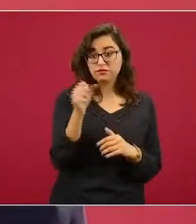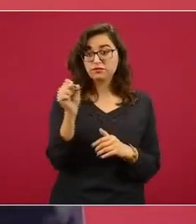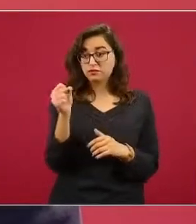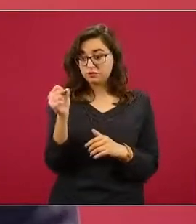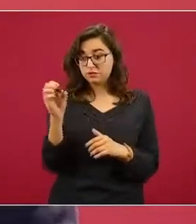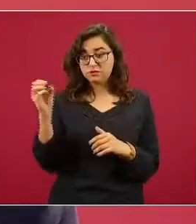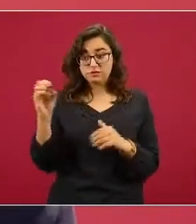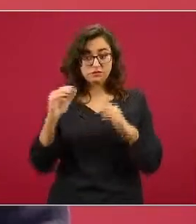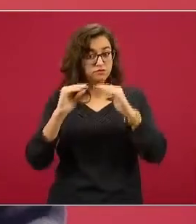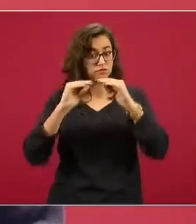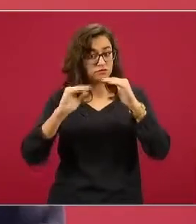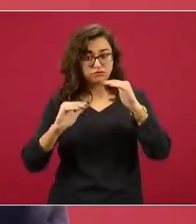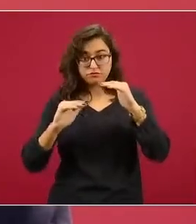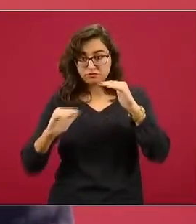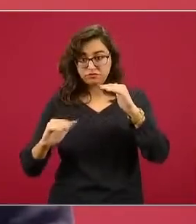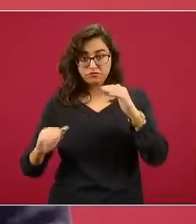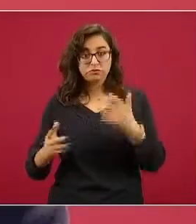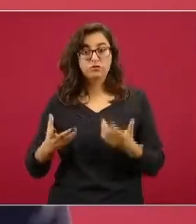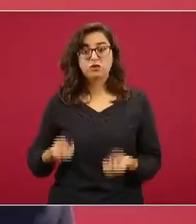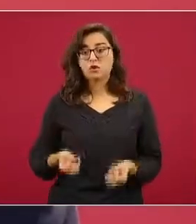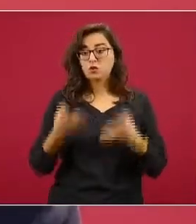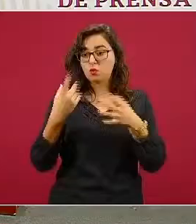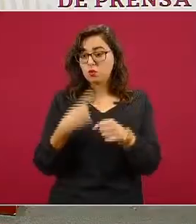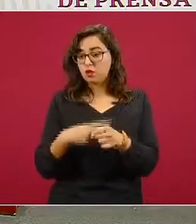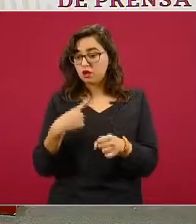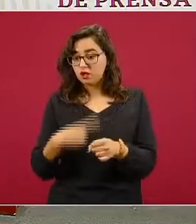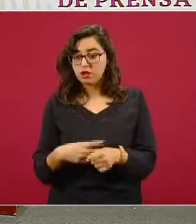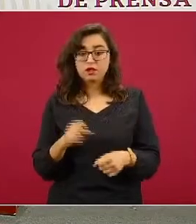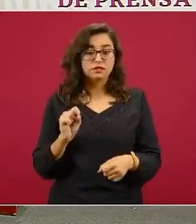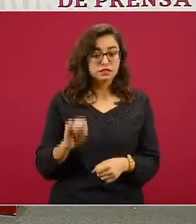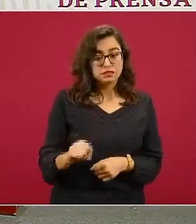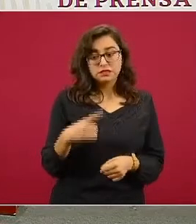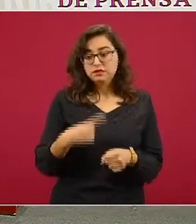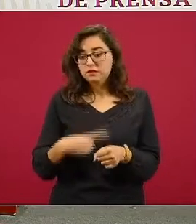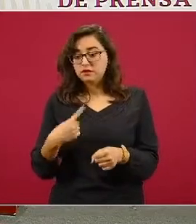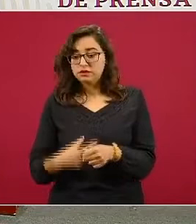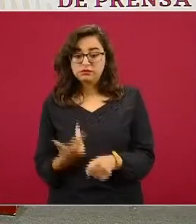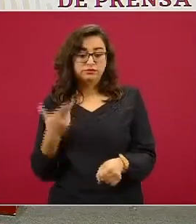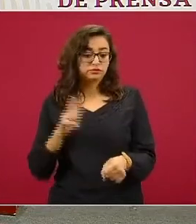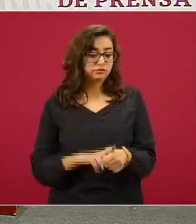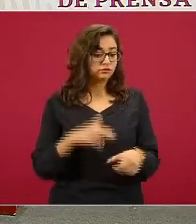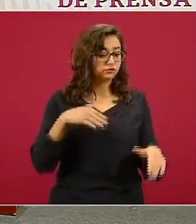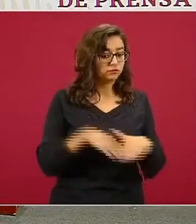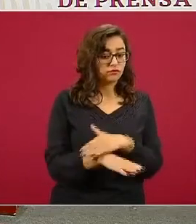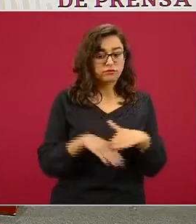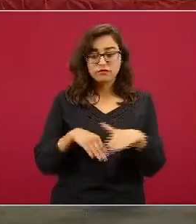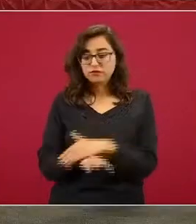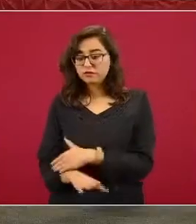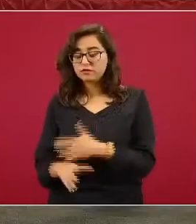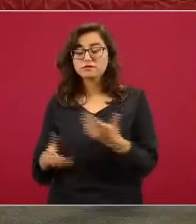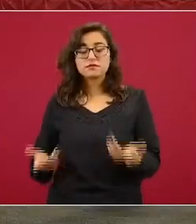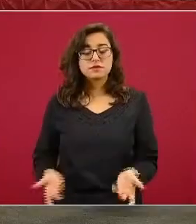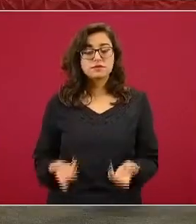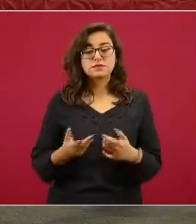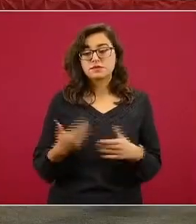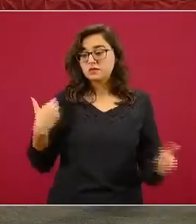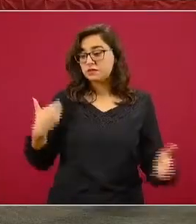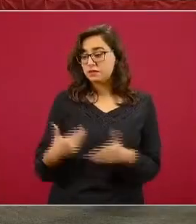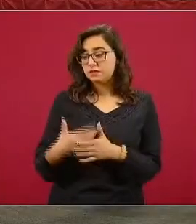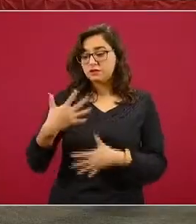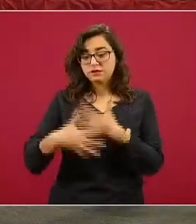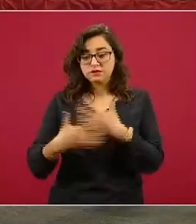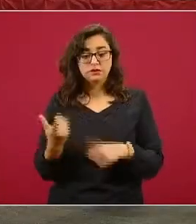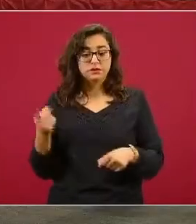los indicadores. La ocurrencia de casos, el porcentaje de positividad, las hospitalizaciones, el porcentaje de casos que eran de la última